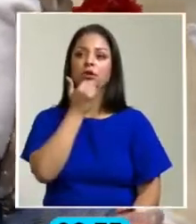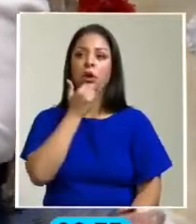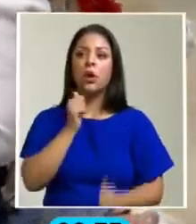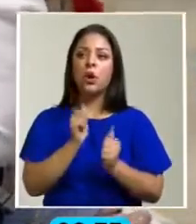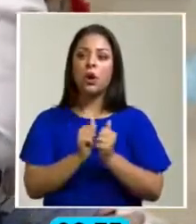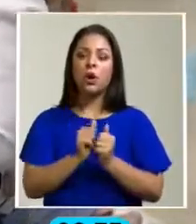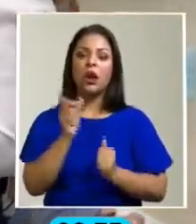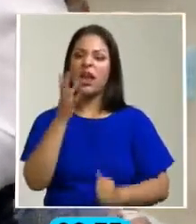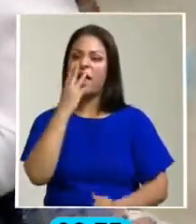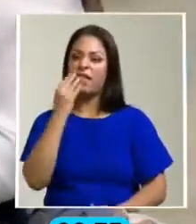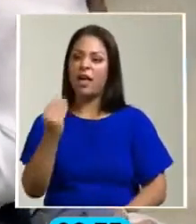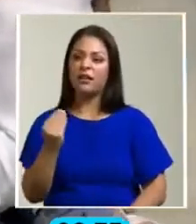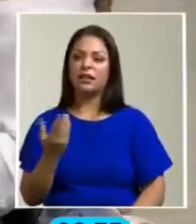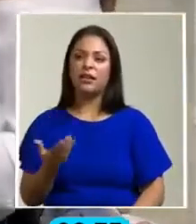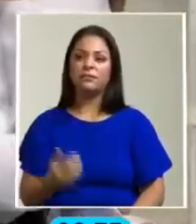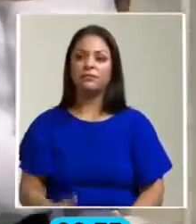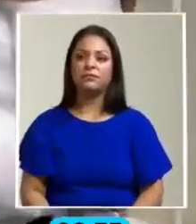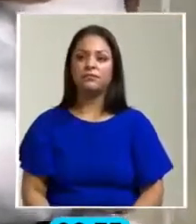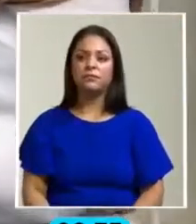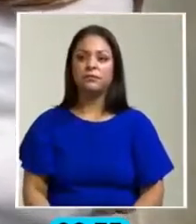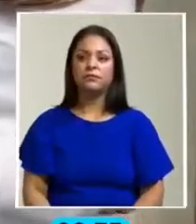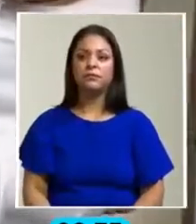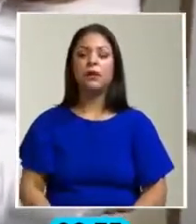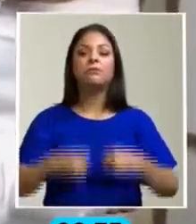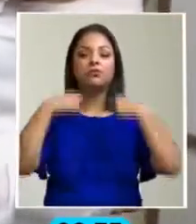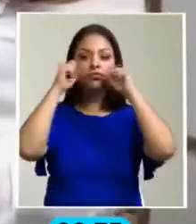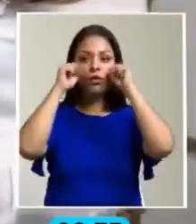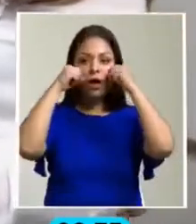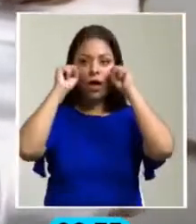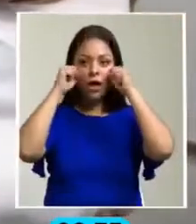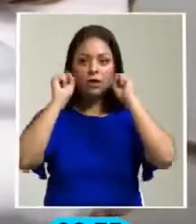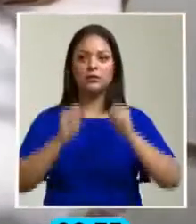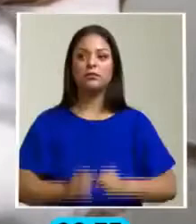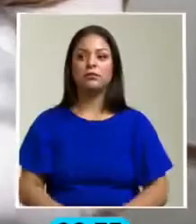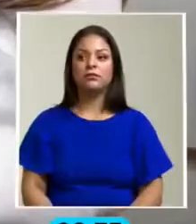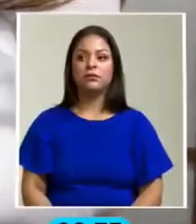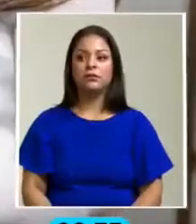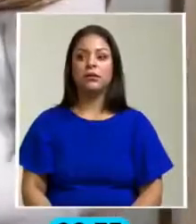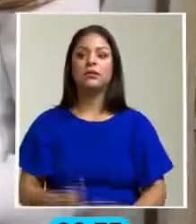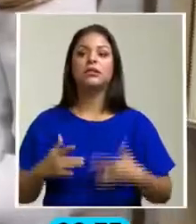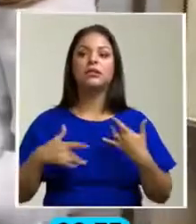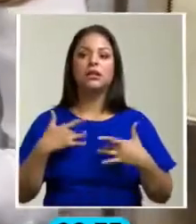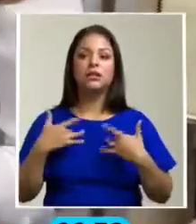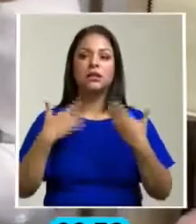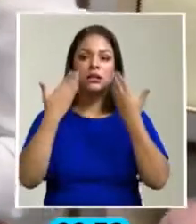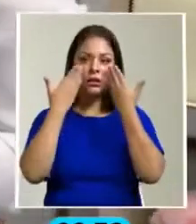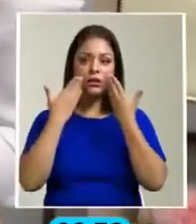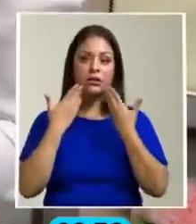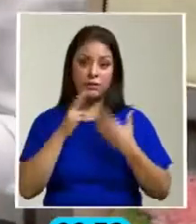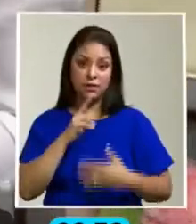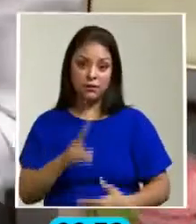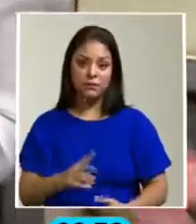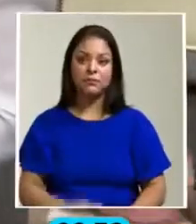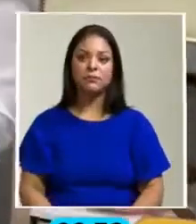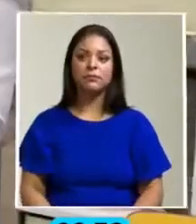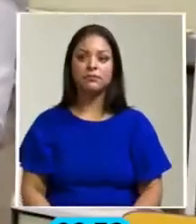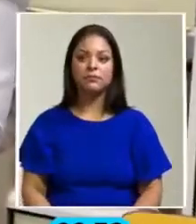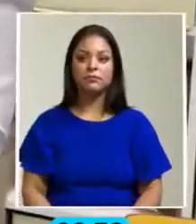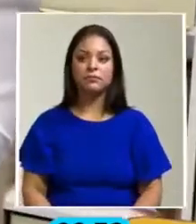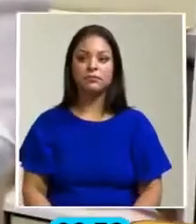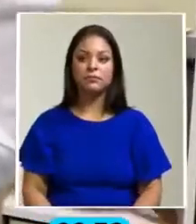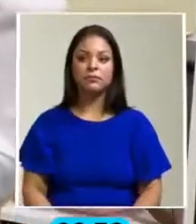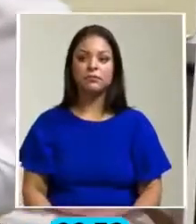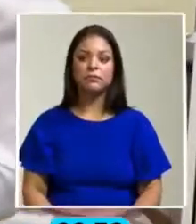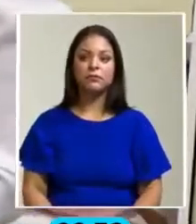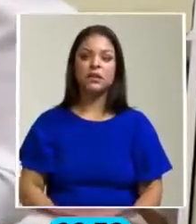¿Qué crees que pasó? Ella se puso a llorar. Se puso a llorar, se sentía triste, ¿verdad? Y entonces se fue